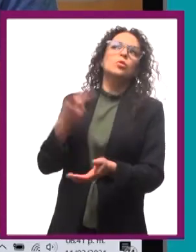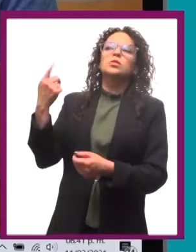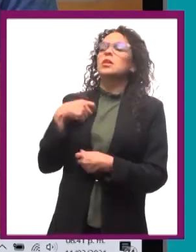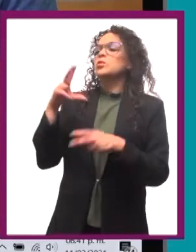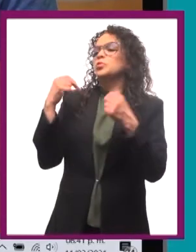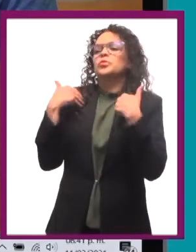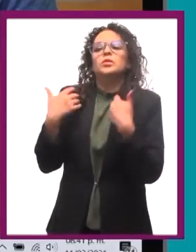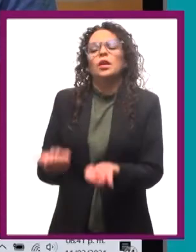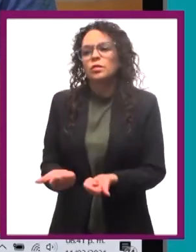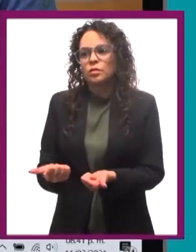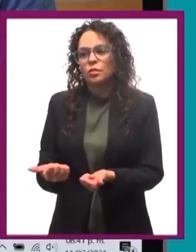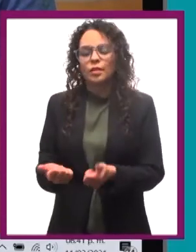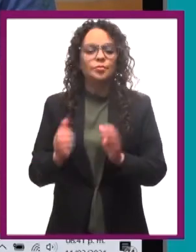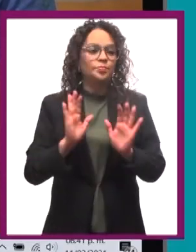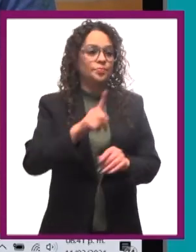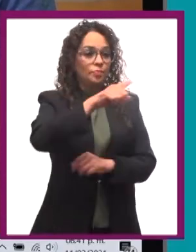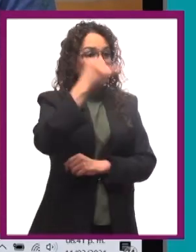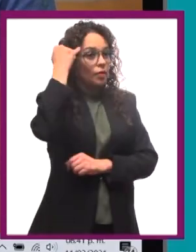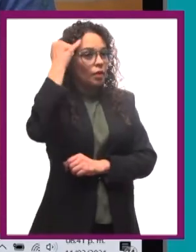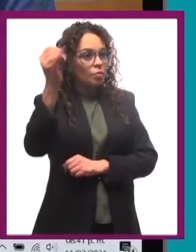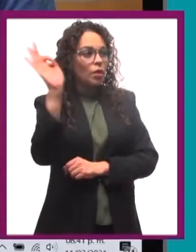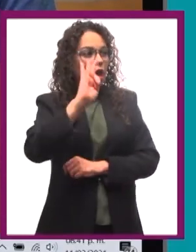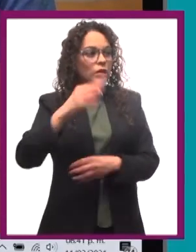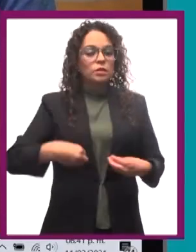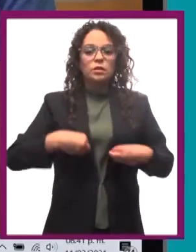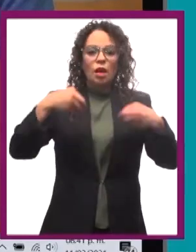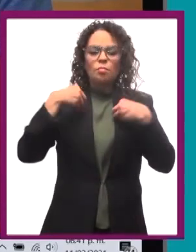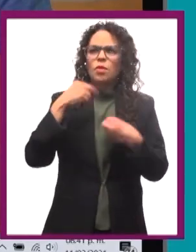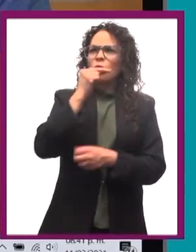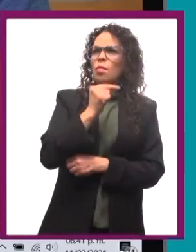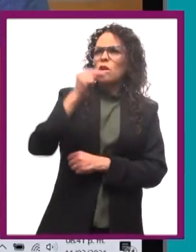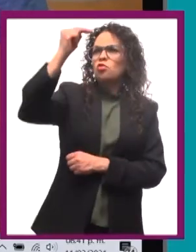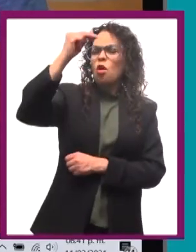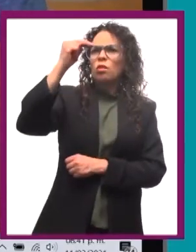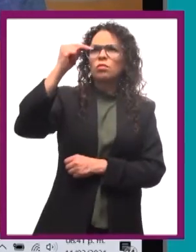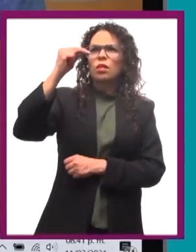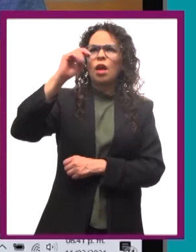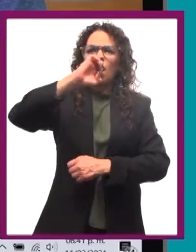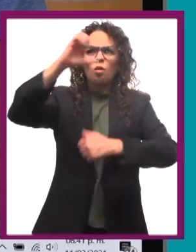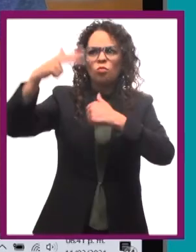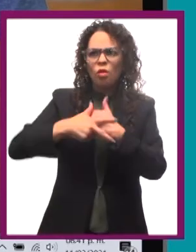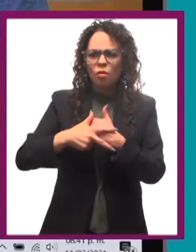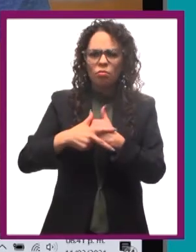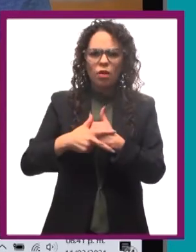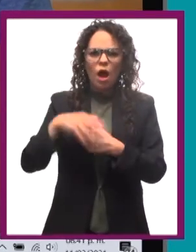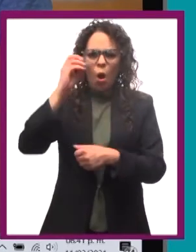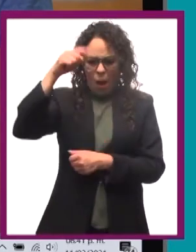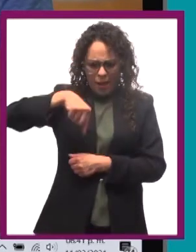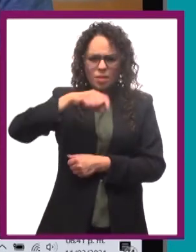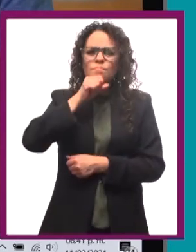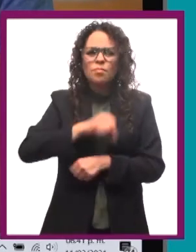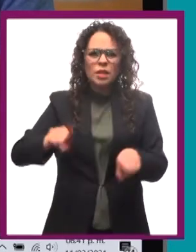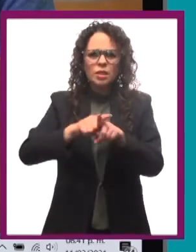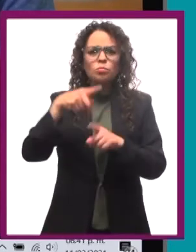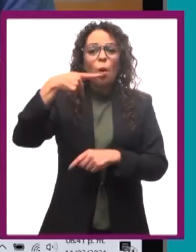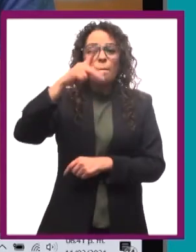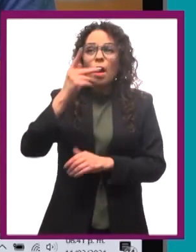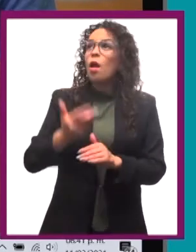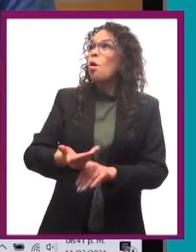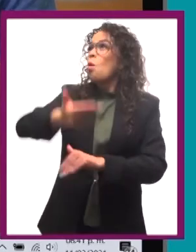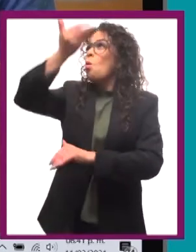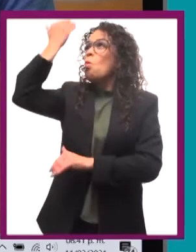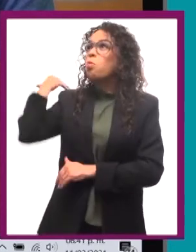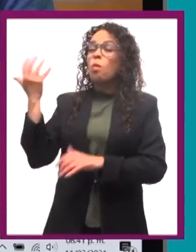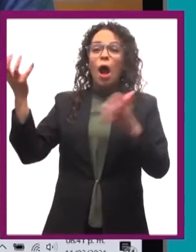Otra vez no entiendo. Imagina si vivieras en Medio Oriente o en el norte de Europa, o si hubieras vivido aquí mismo, pero